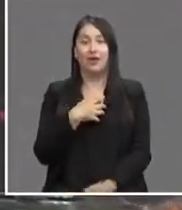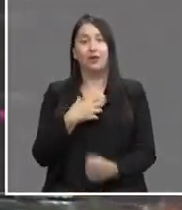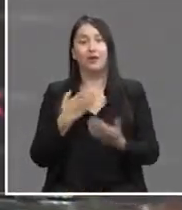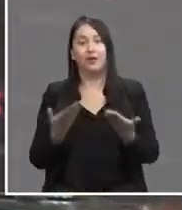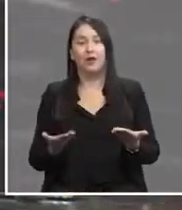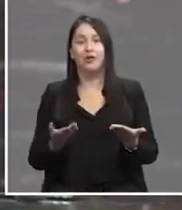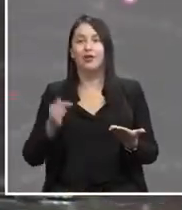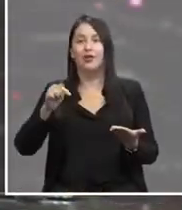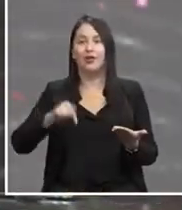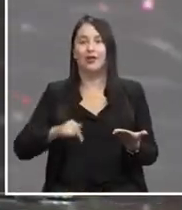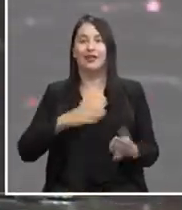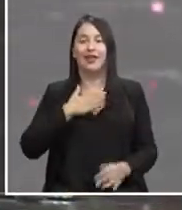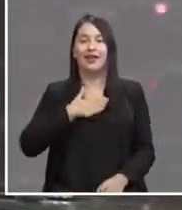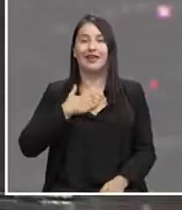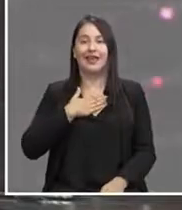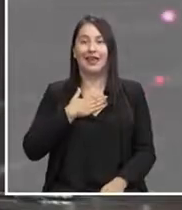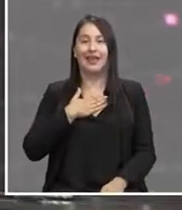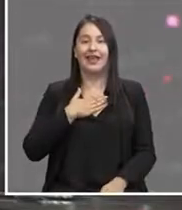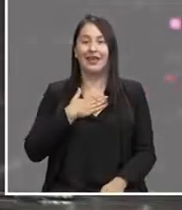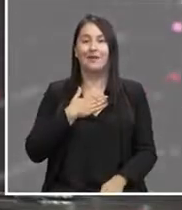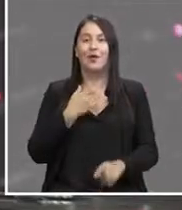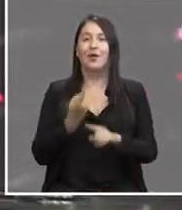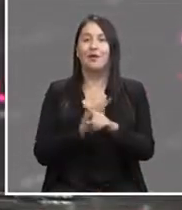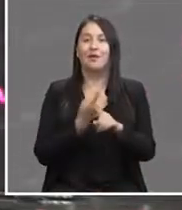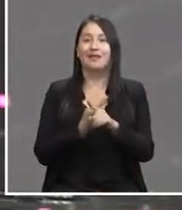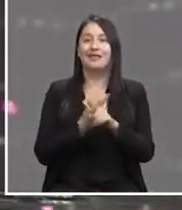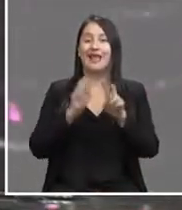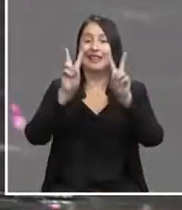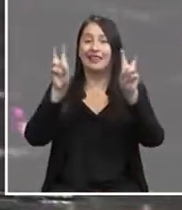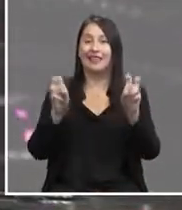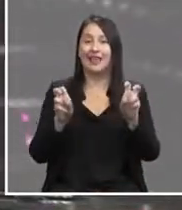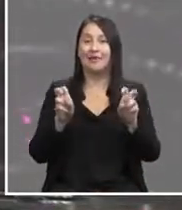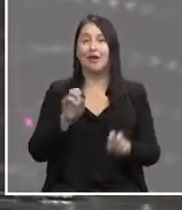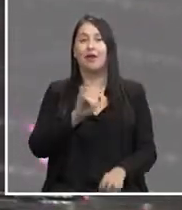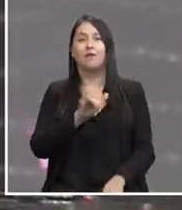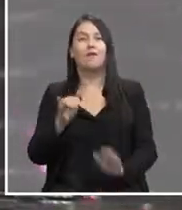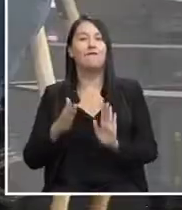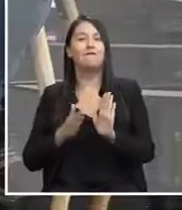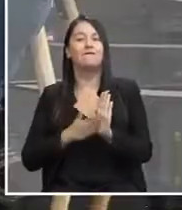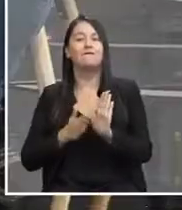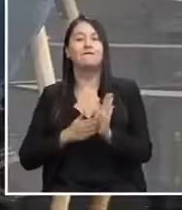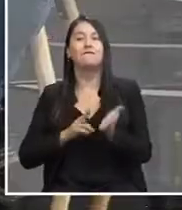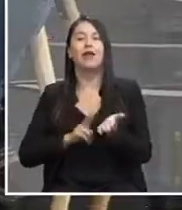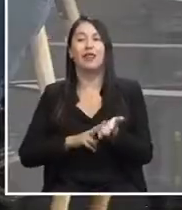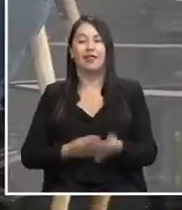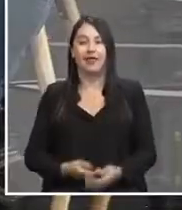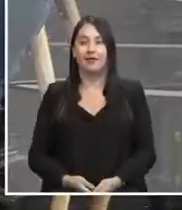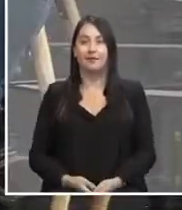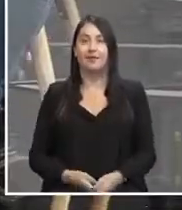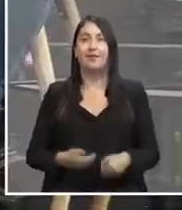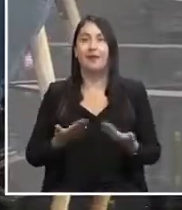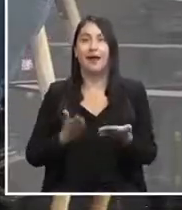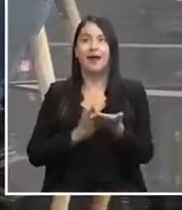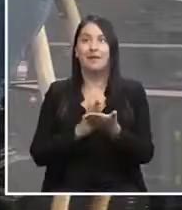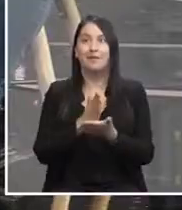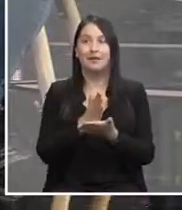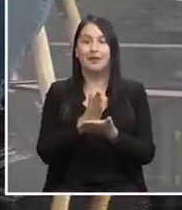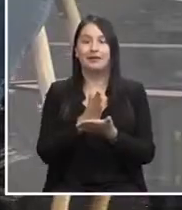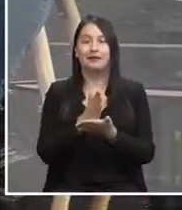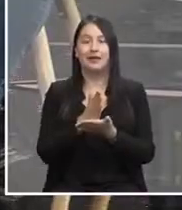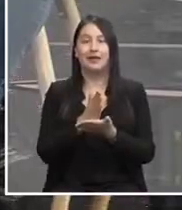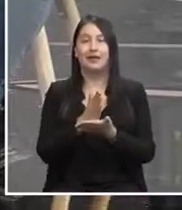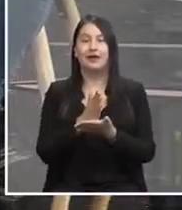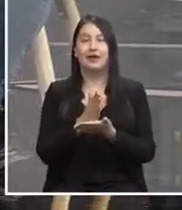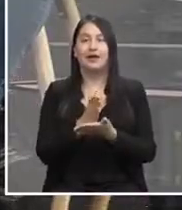queremos hablar de posverdad. Para partir, Y para quienes no necesariamente tienen